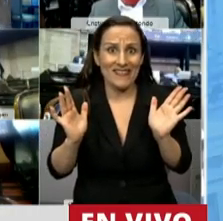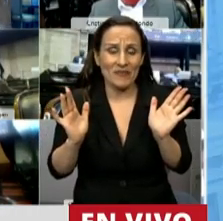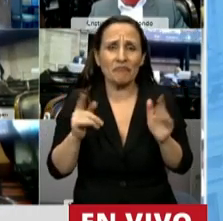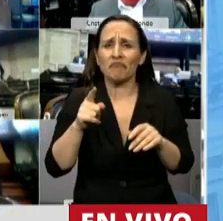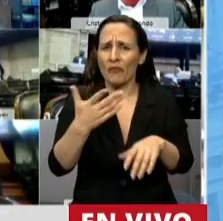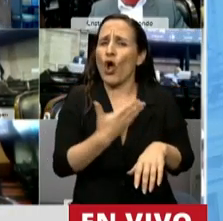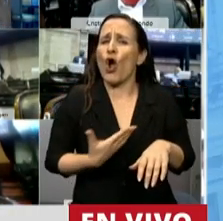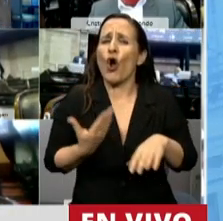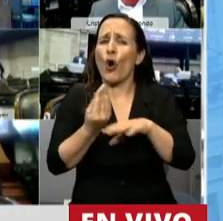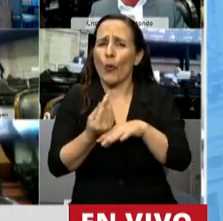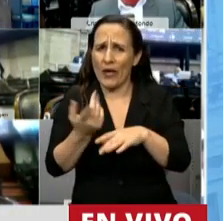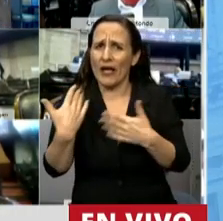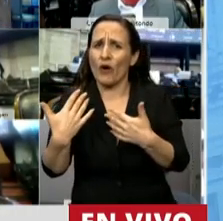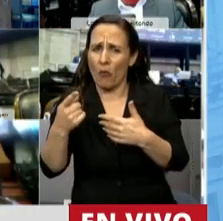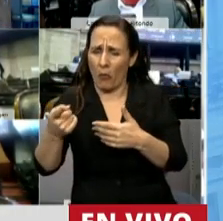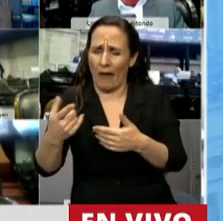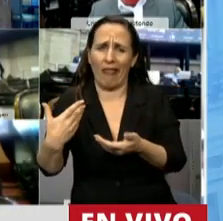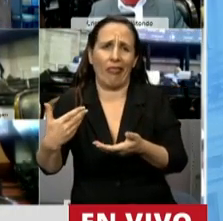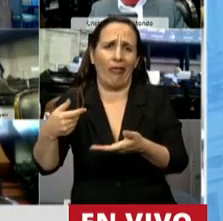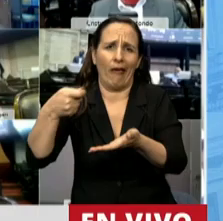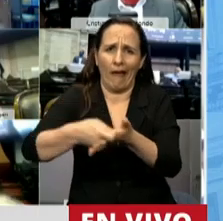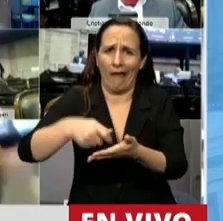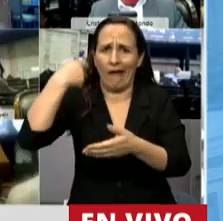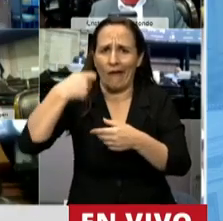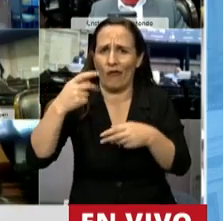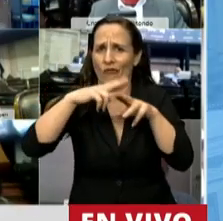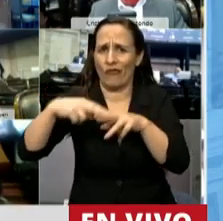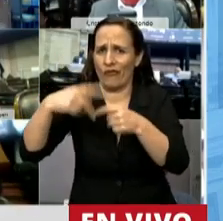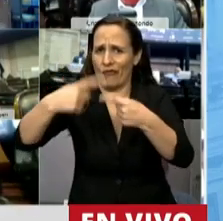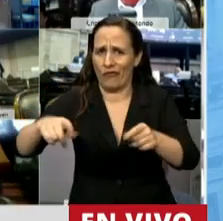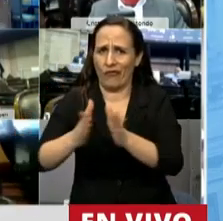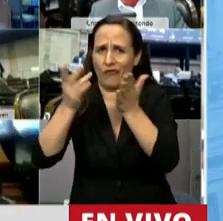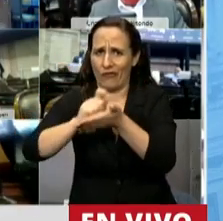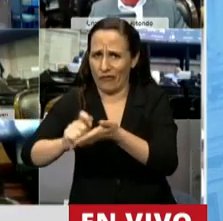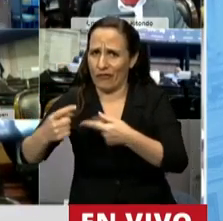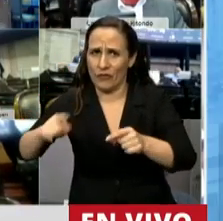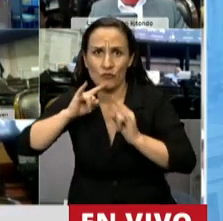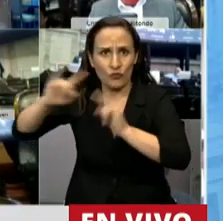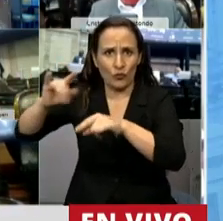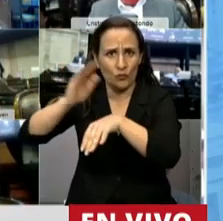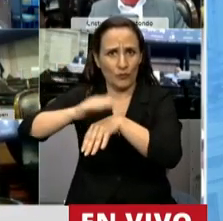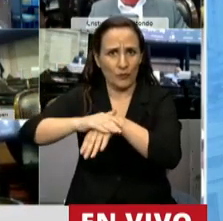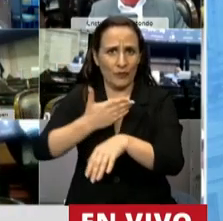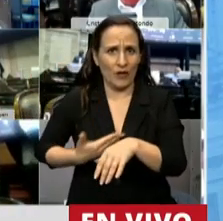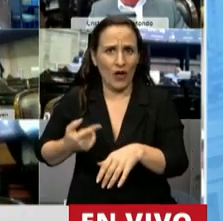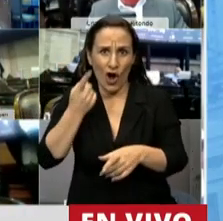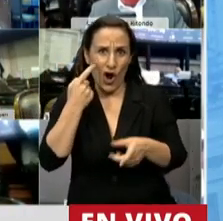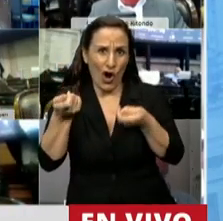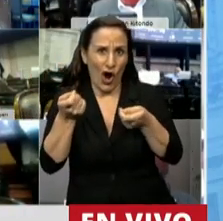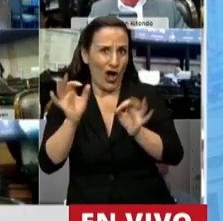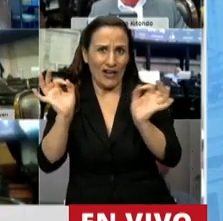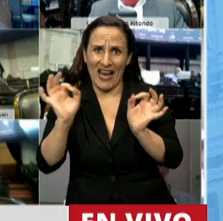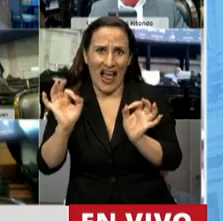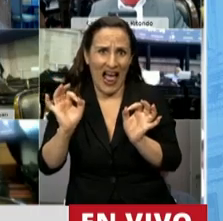sus facultades la producción, financiamiento, la adquisición y distribución de estos materiales, sin ningún control ni marco